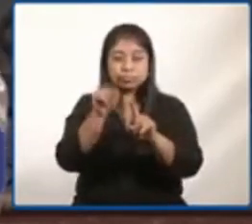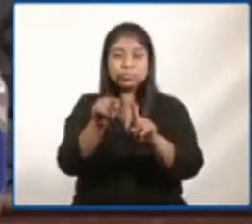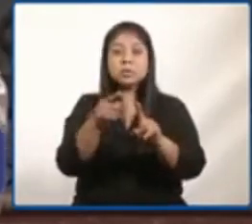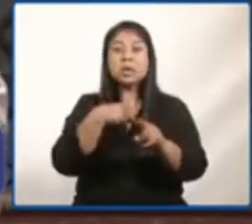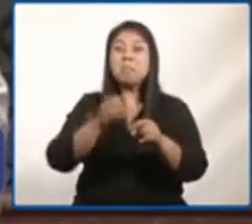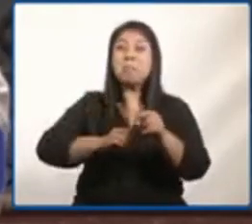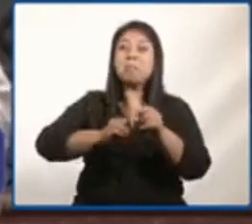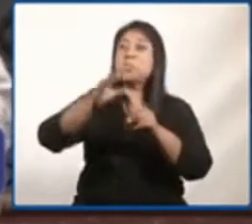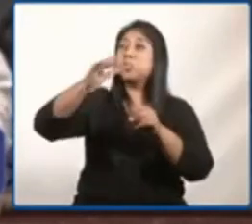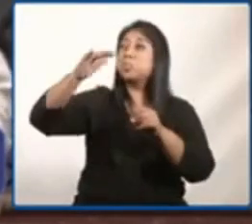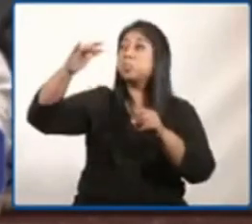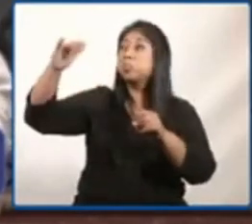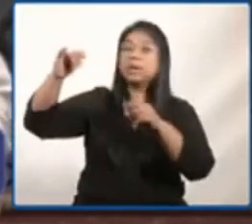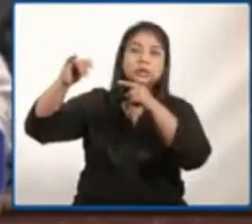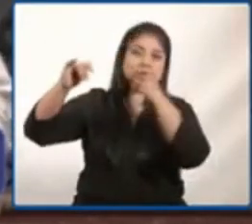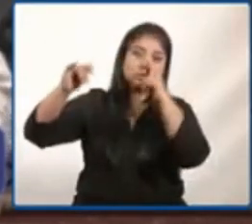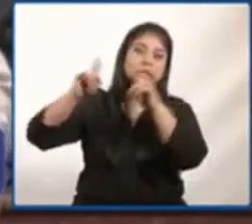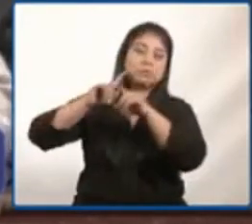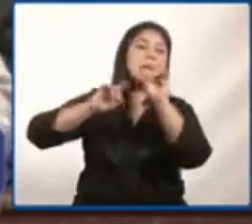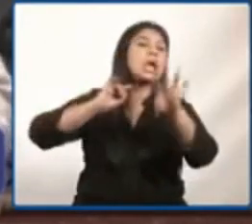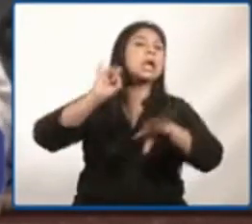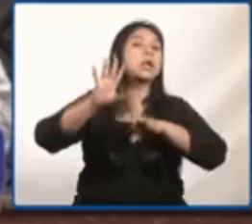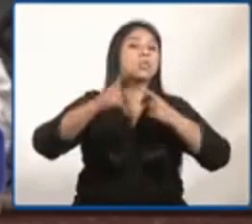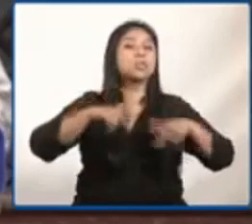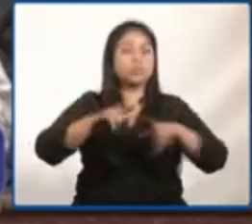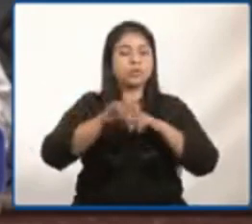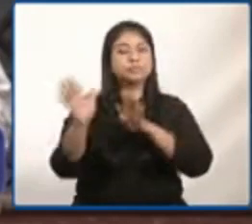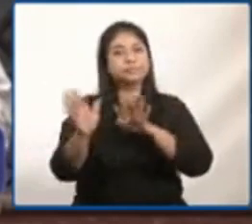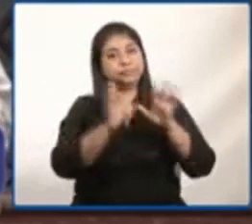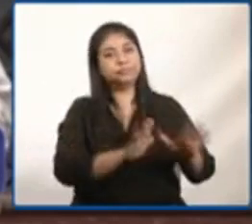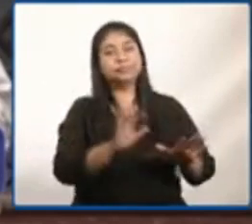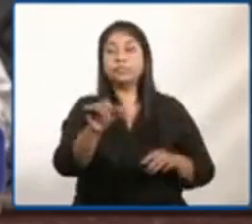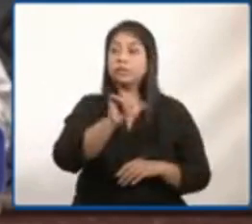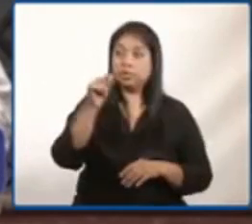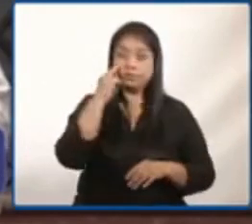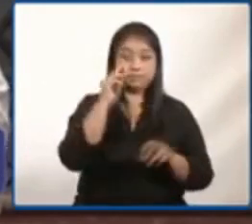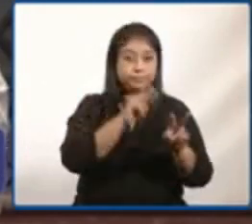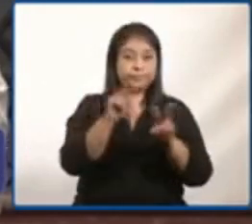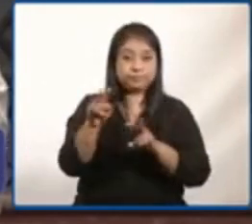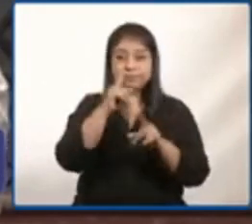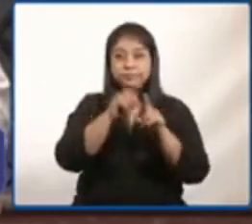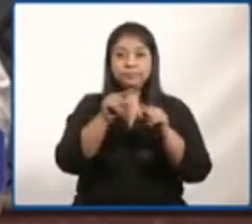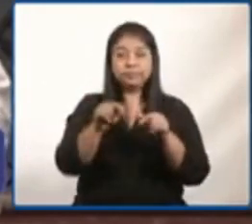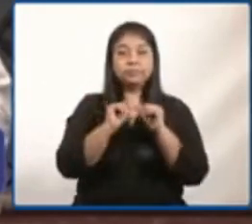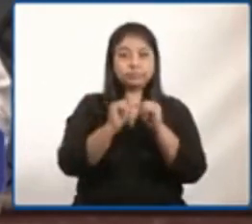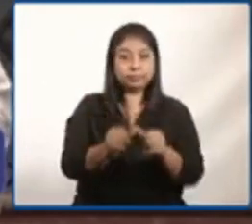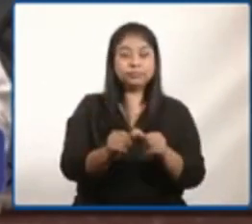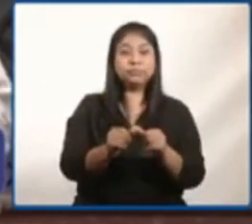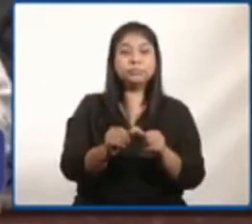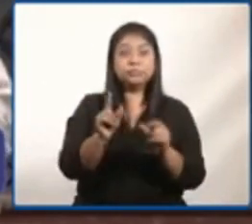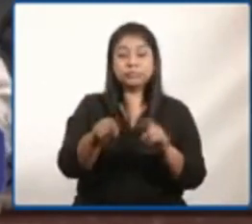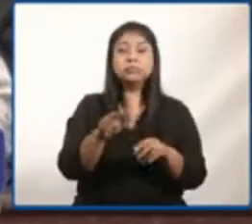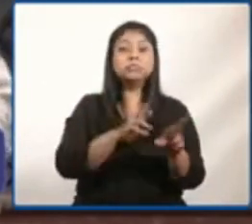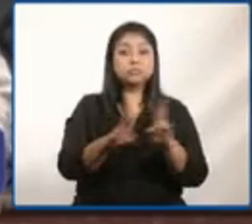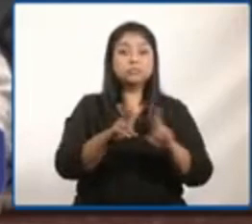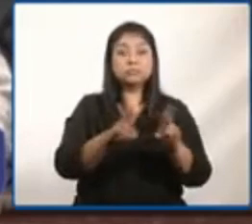que se ha reportado también en algunos puntos. Y luego la otra situación y el seguimiento que continuamos es a lo relacionado